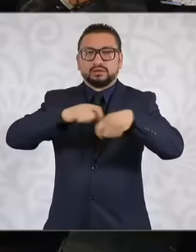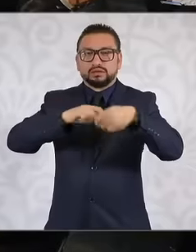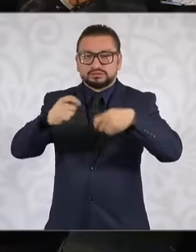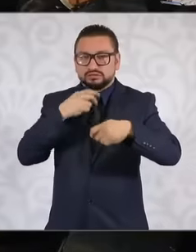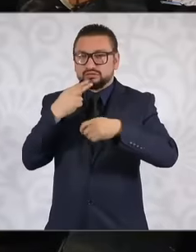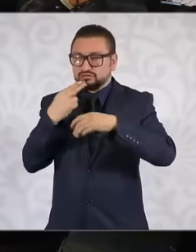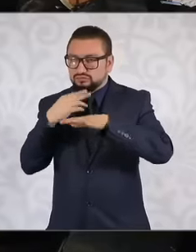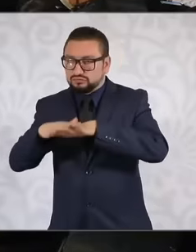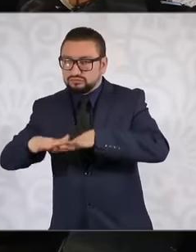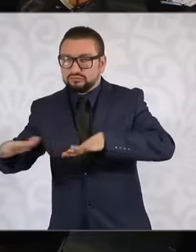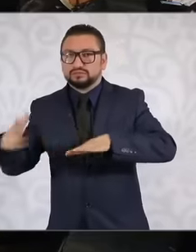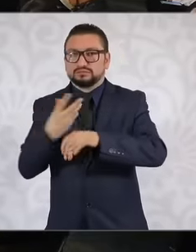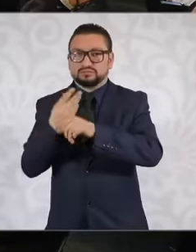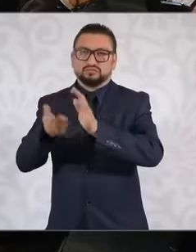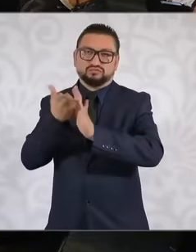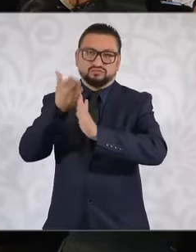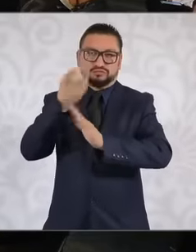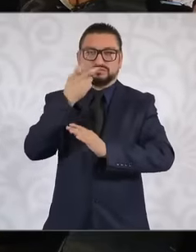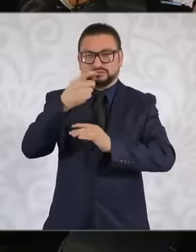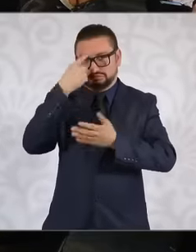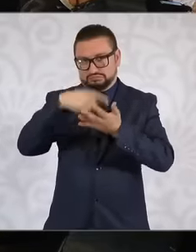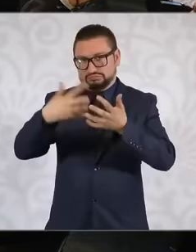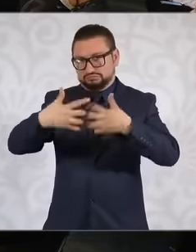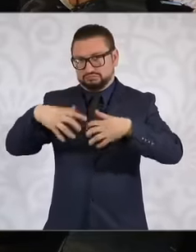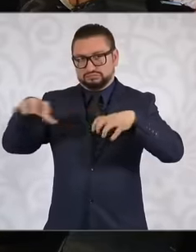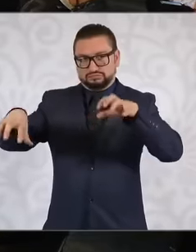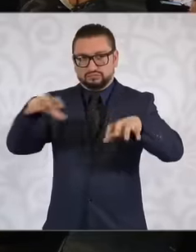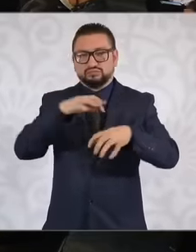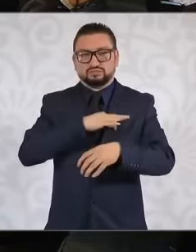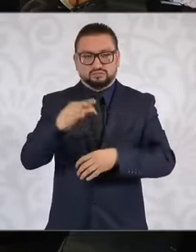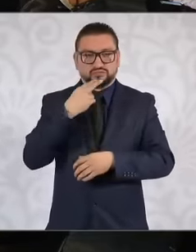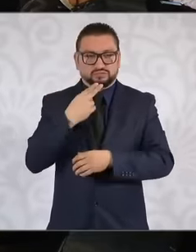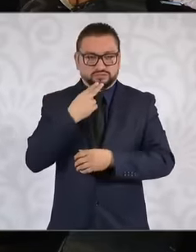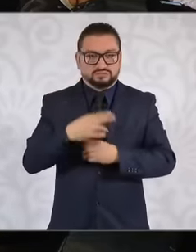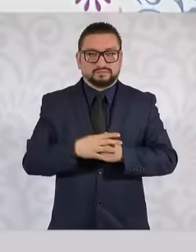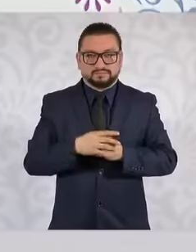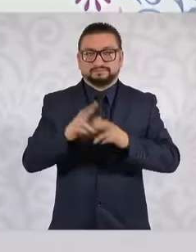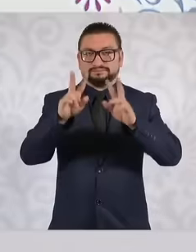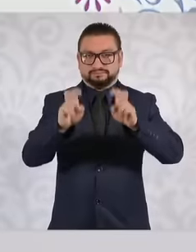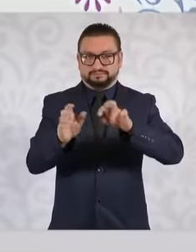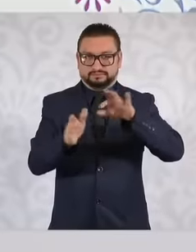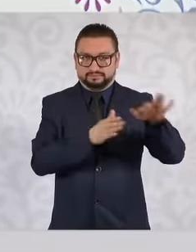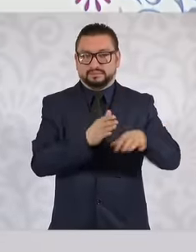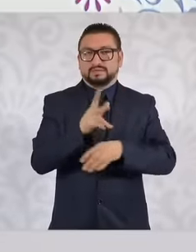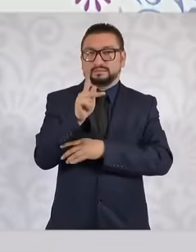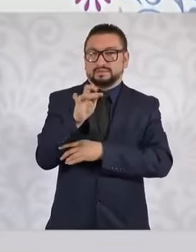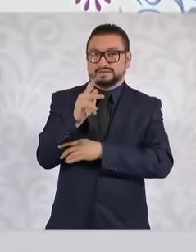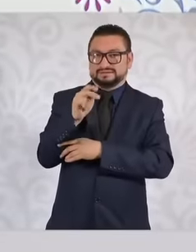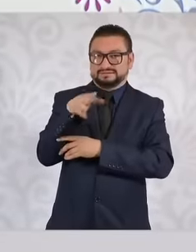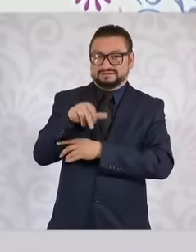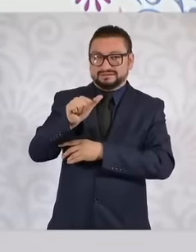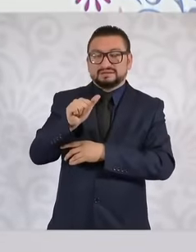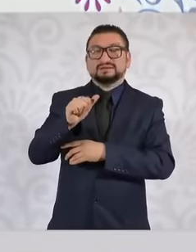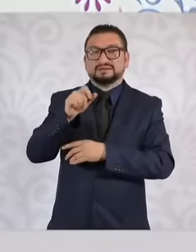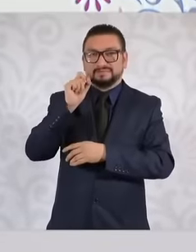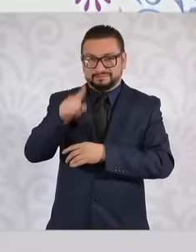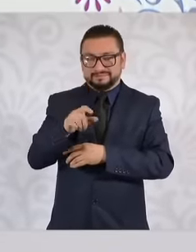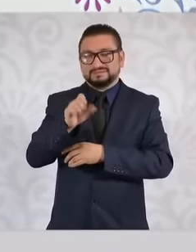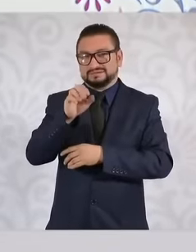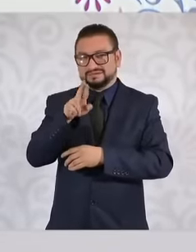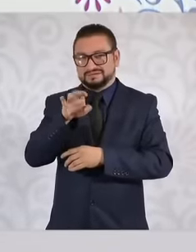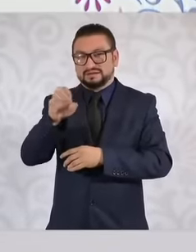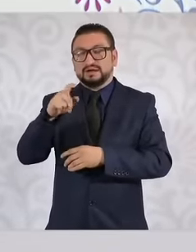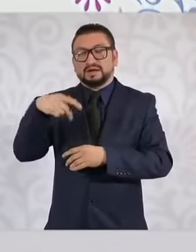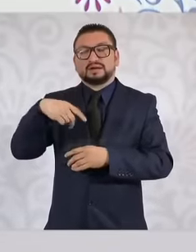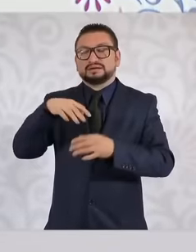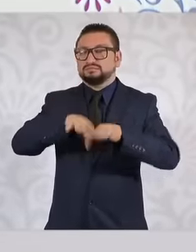pueda apoyar. Por lo pronto, partir con estas dos plantas. Y luego, en relación a Palestina, muy importante, México además se